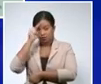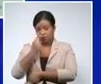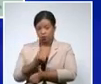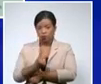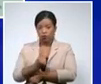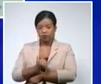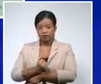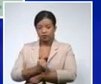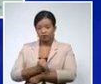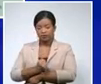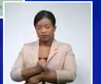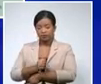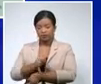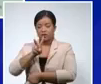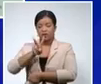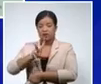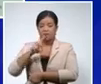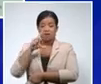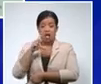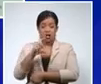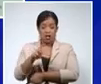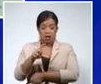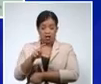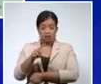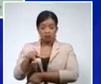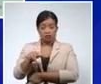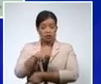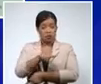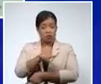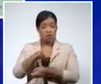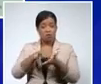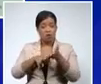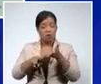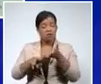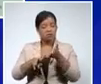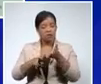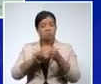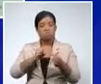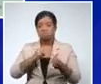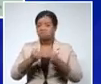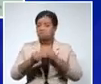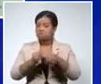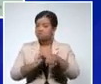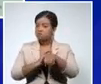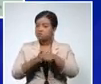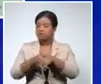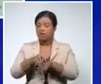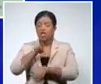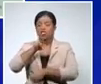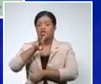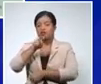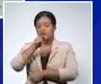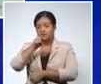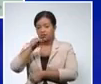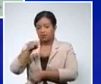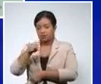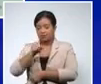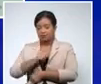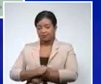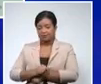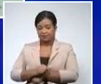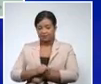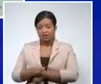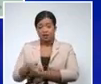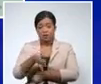Villa Clara diagnostica, también esta provincia mantiene control de la pandemia, 12 casos en 5 de sus